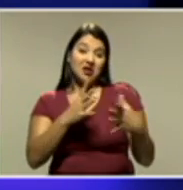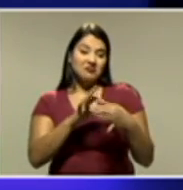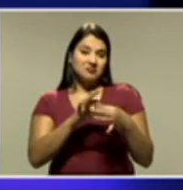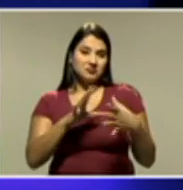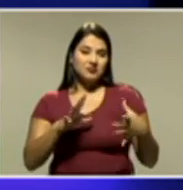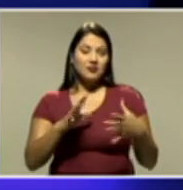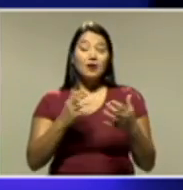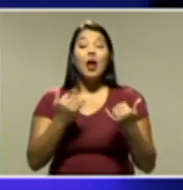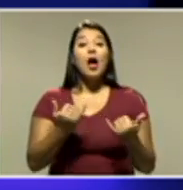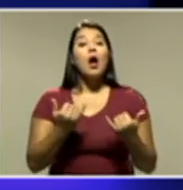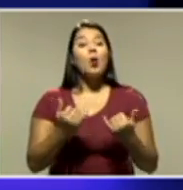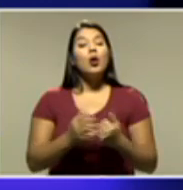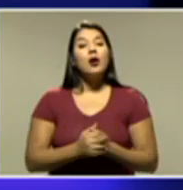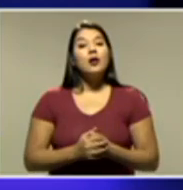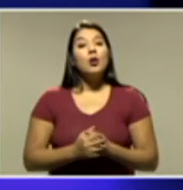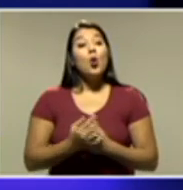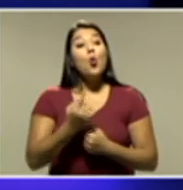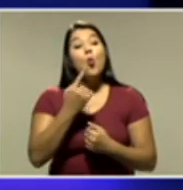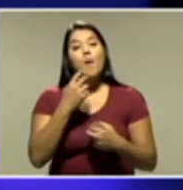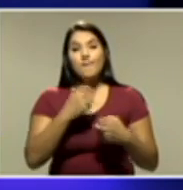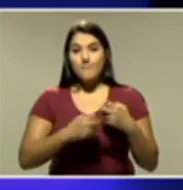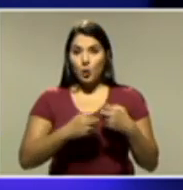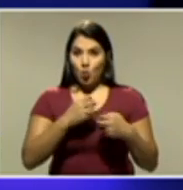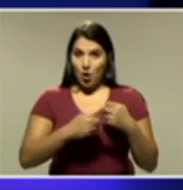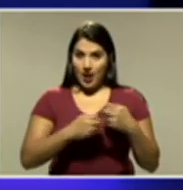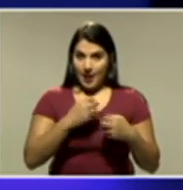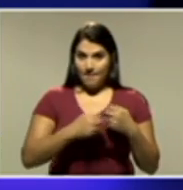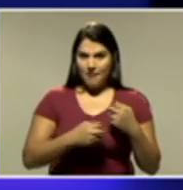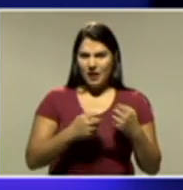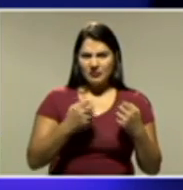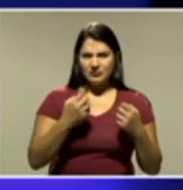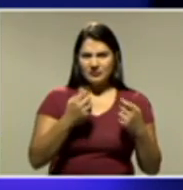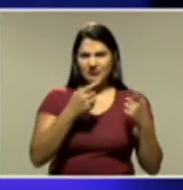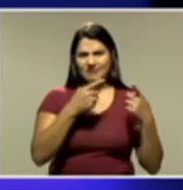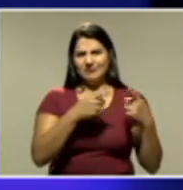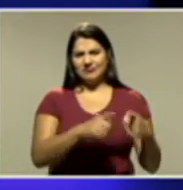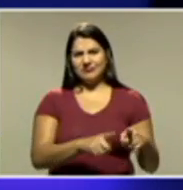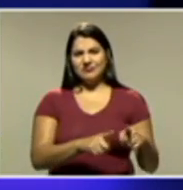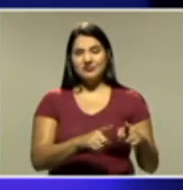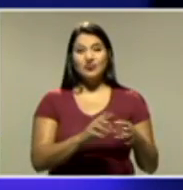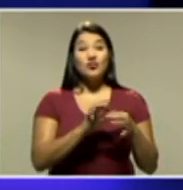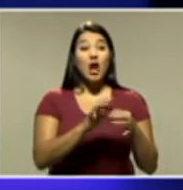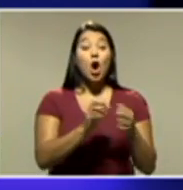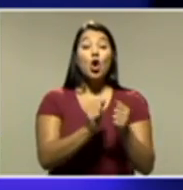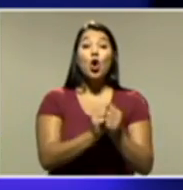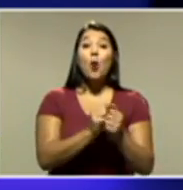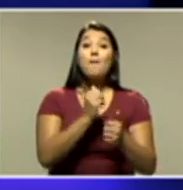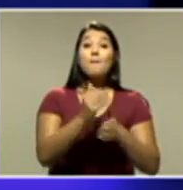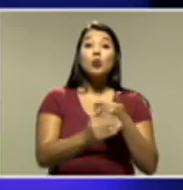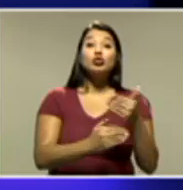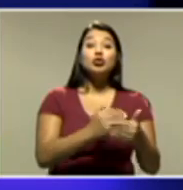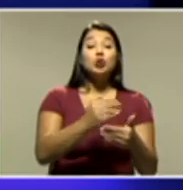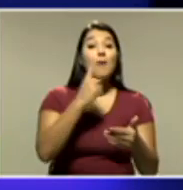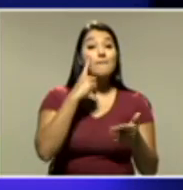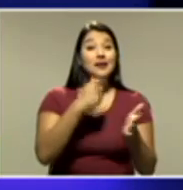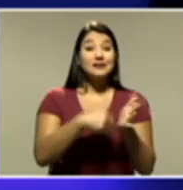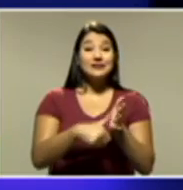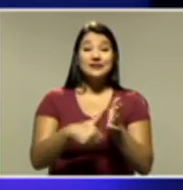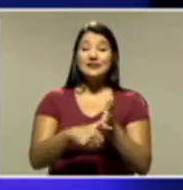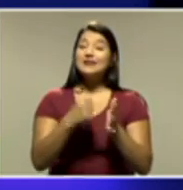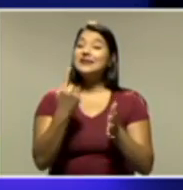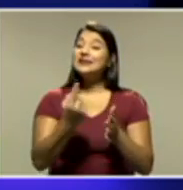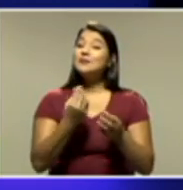Uno de los problemas y escándalos recurrentes tras los procesos electorales son las